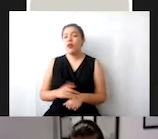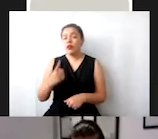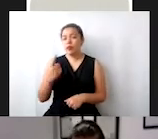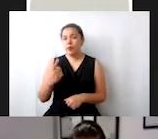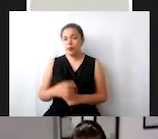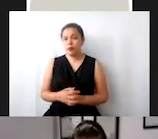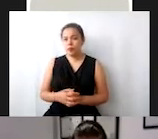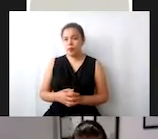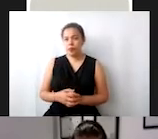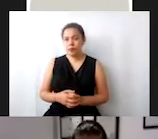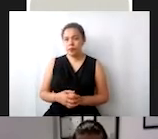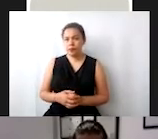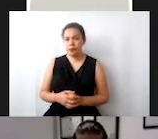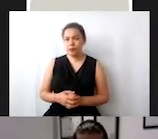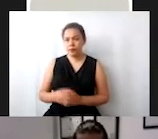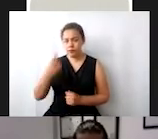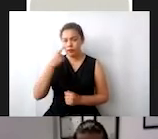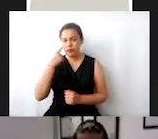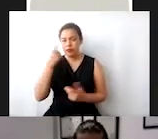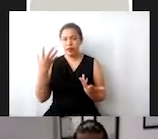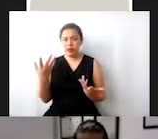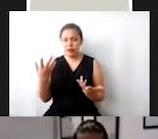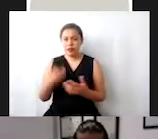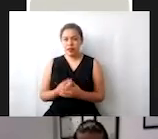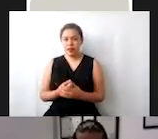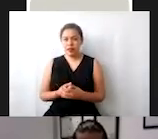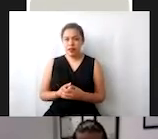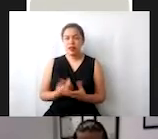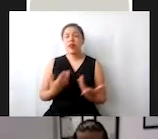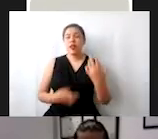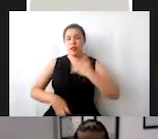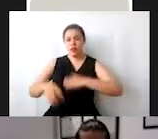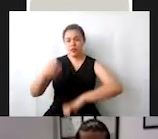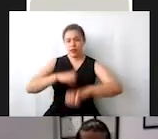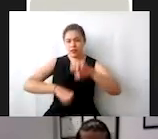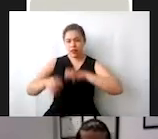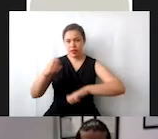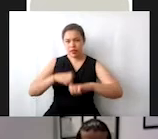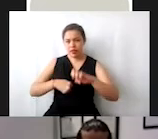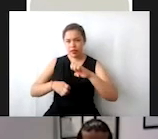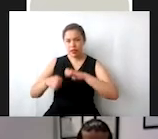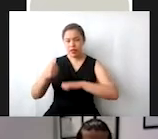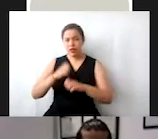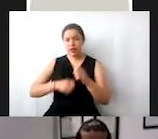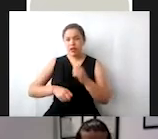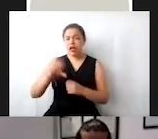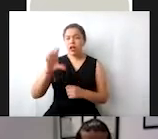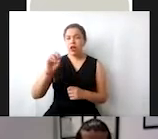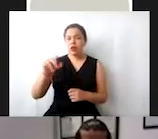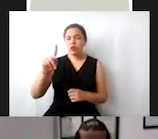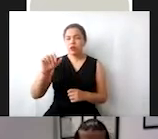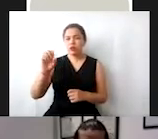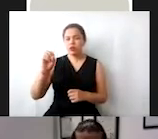que básicamente, ¿por qué las empresas recurrían mucho al outsourcing, digamos,